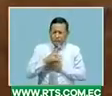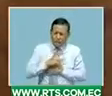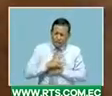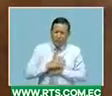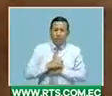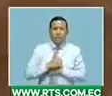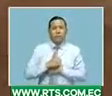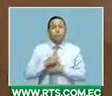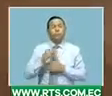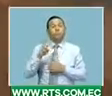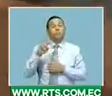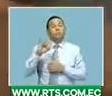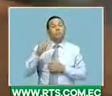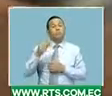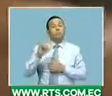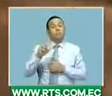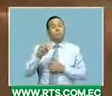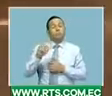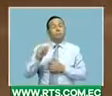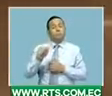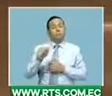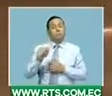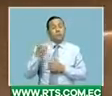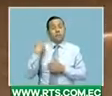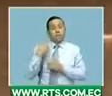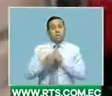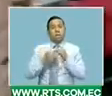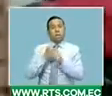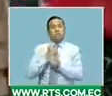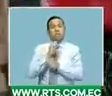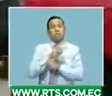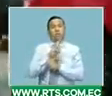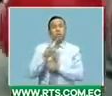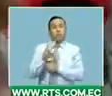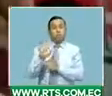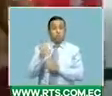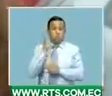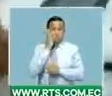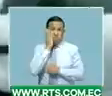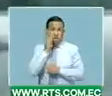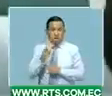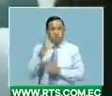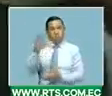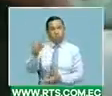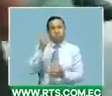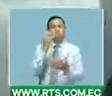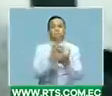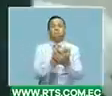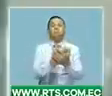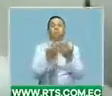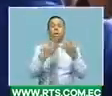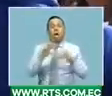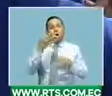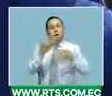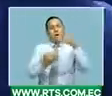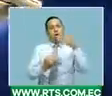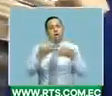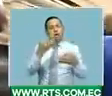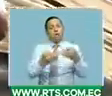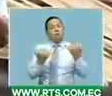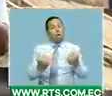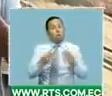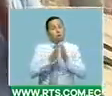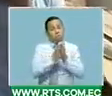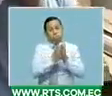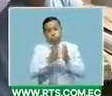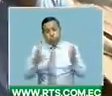Virginia Bailón, de 42 años, fue detenida tras el crimen. En audiencia de formulación de cargos recibió prisión preventiva mientras se investiga el asesinato